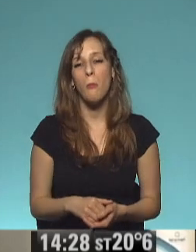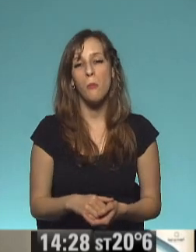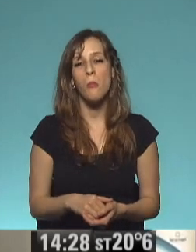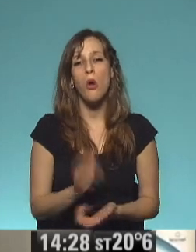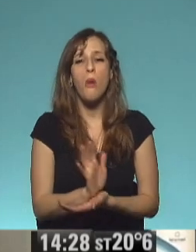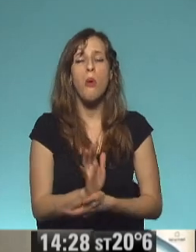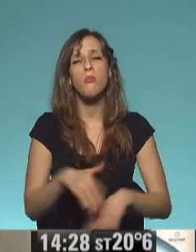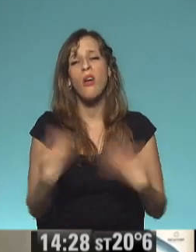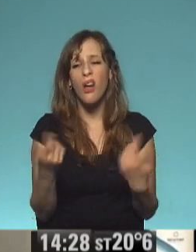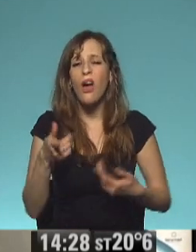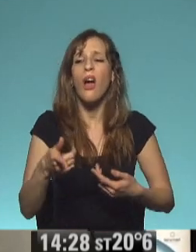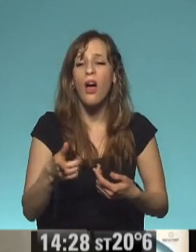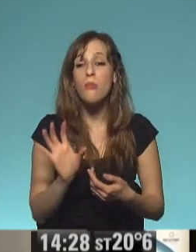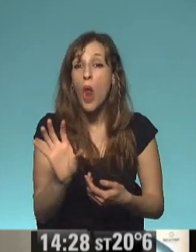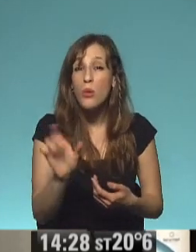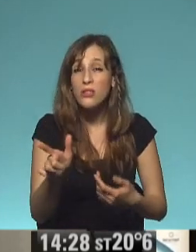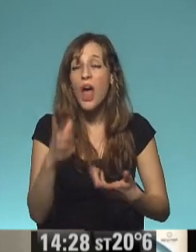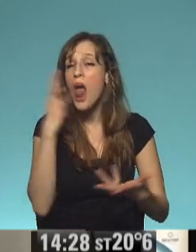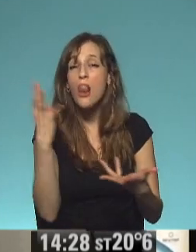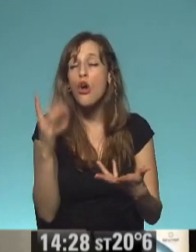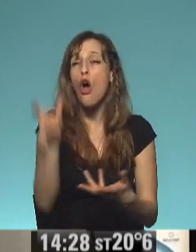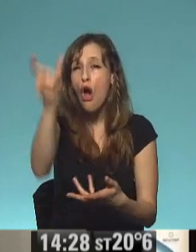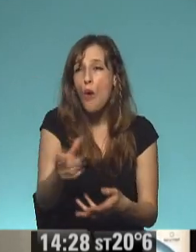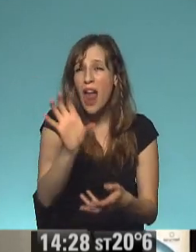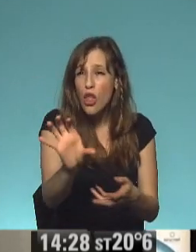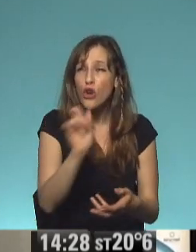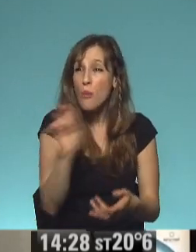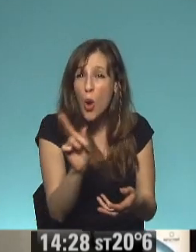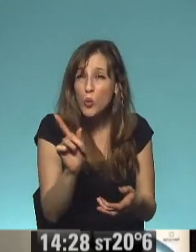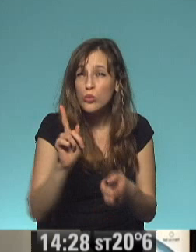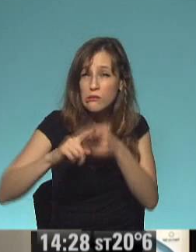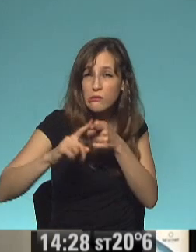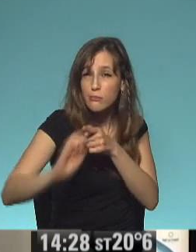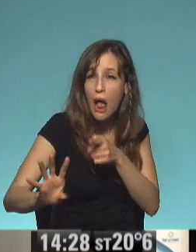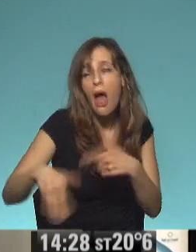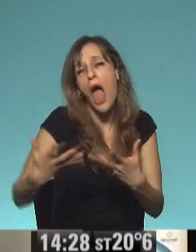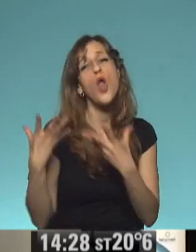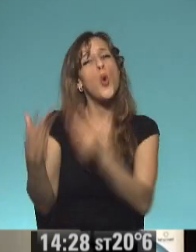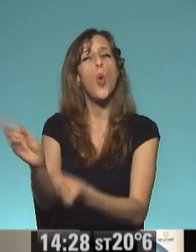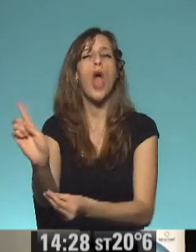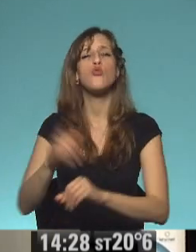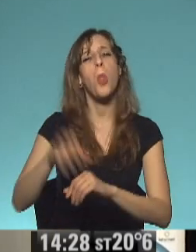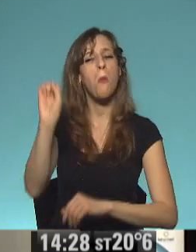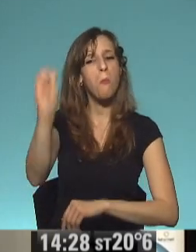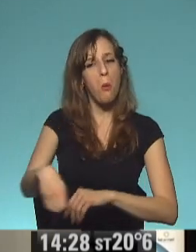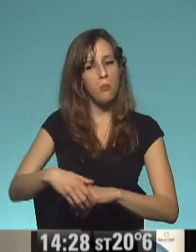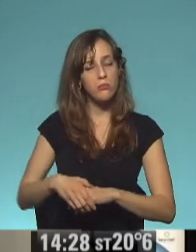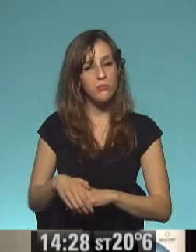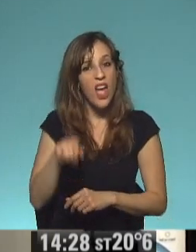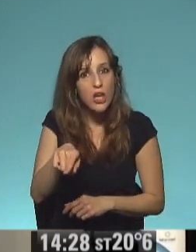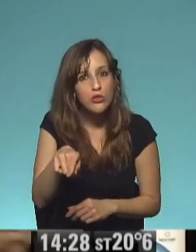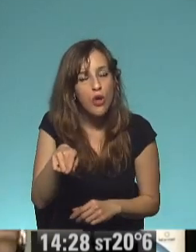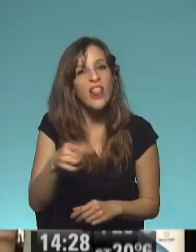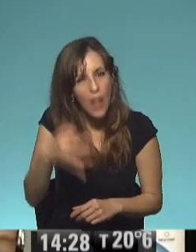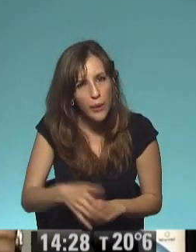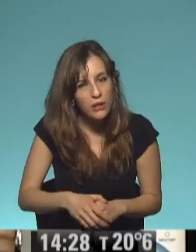no ayudar o no asistir a una provincia porque no me gusta su gobernador. Y eso no está bien. Eso no está bien. Y eso es